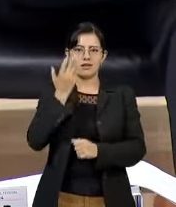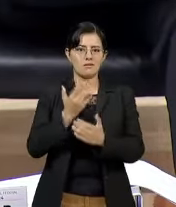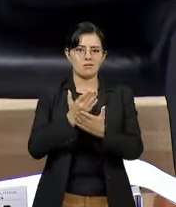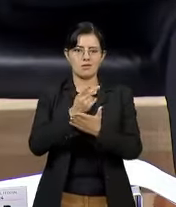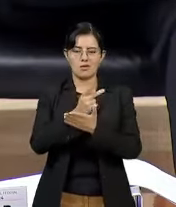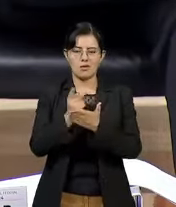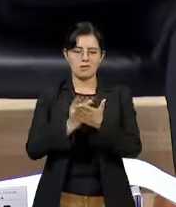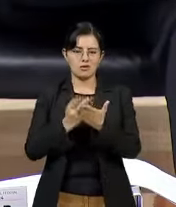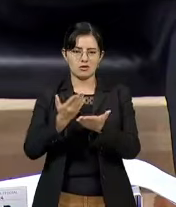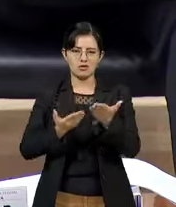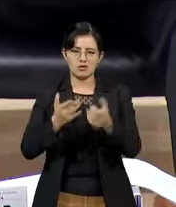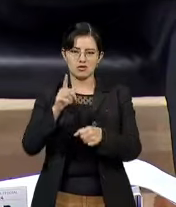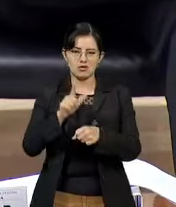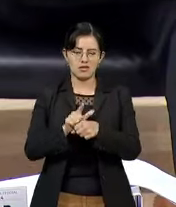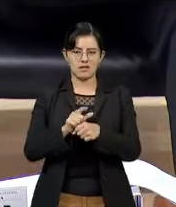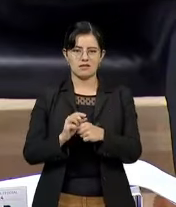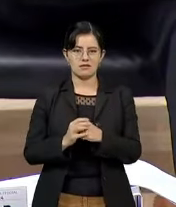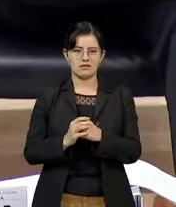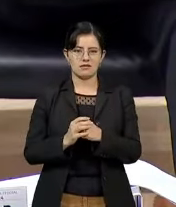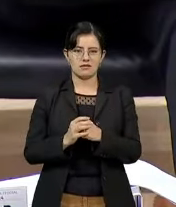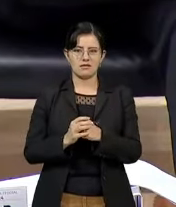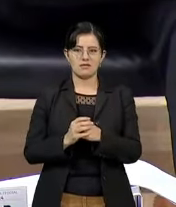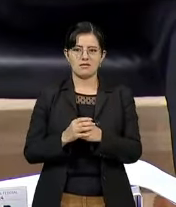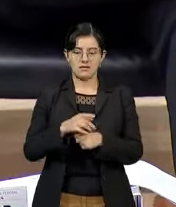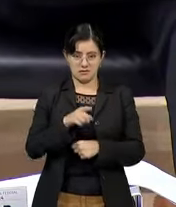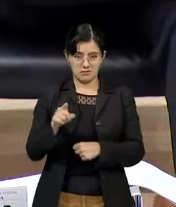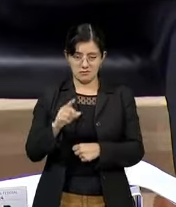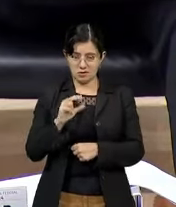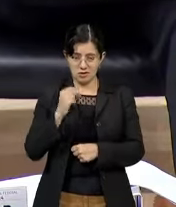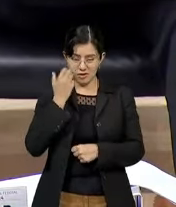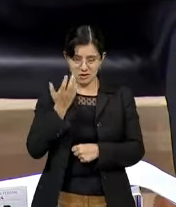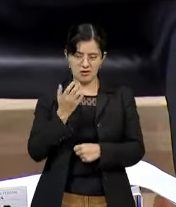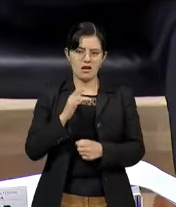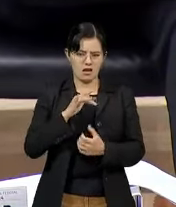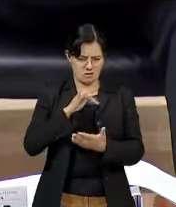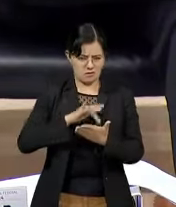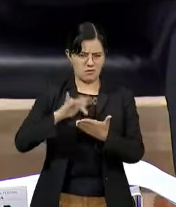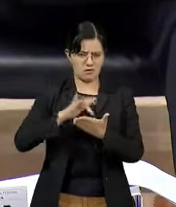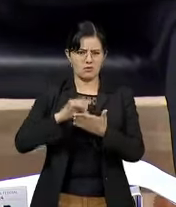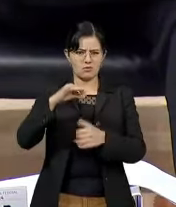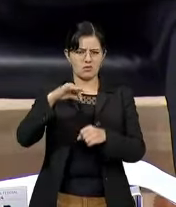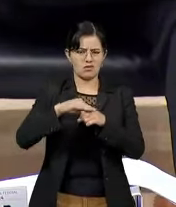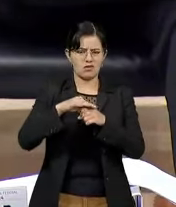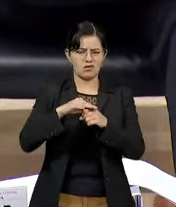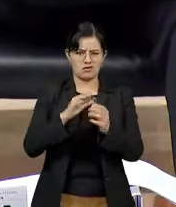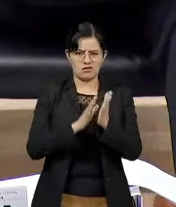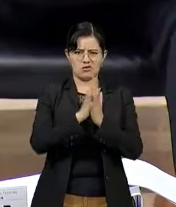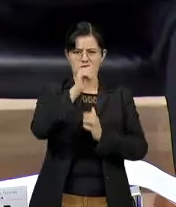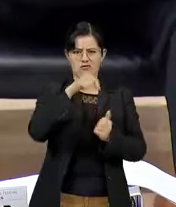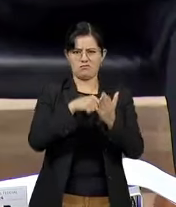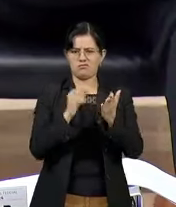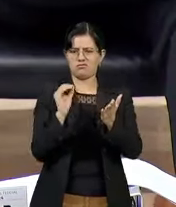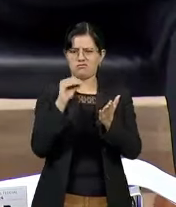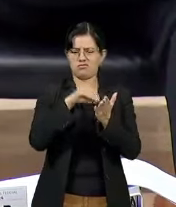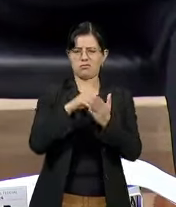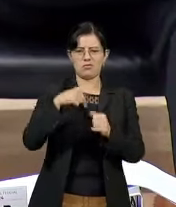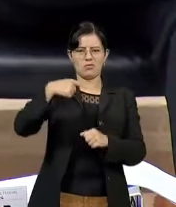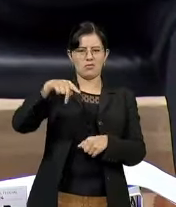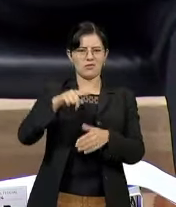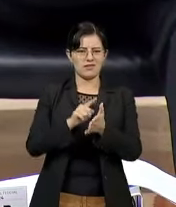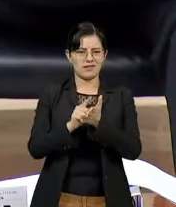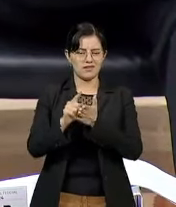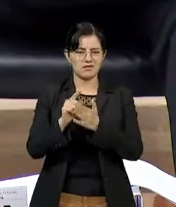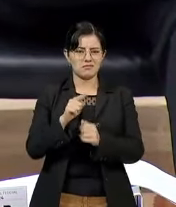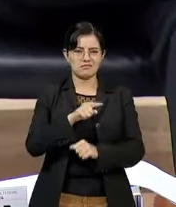sociales tengan cesgo alguno pues voten lo que sean derechos constitucionales pues no quieren no quieren defender